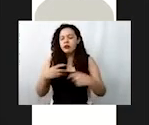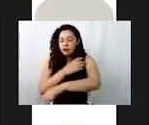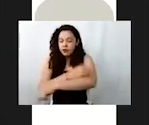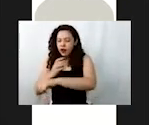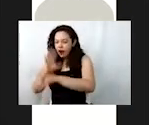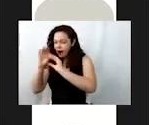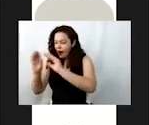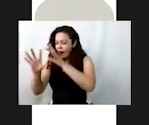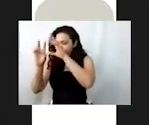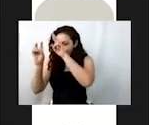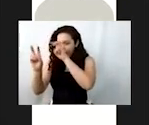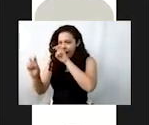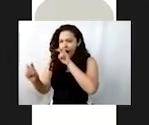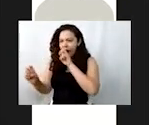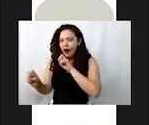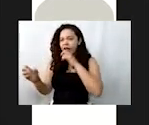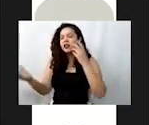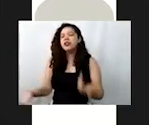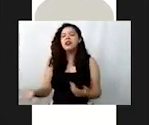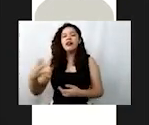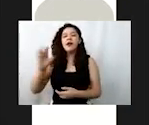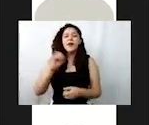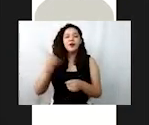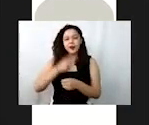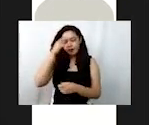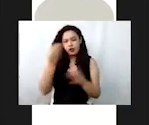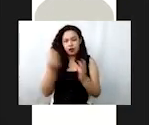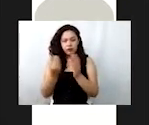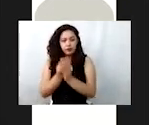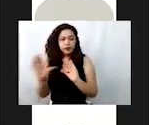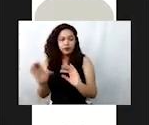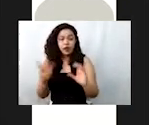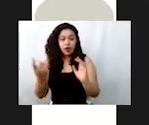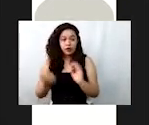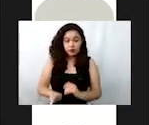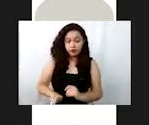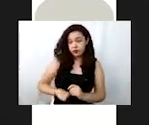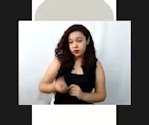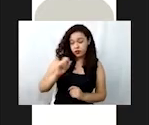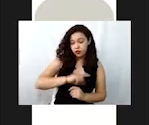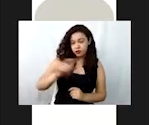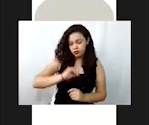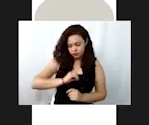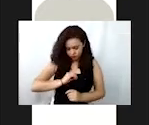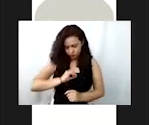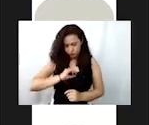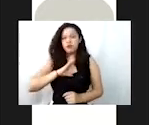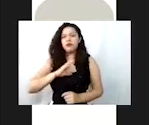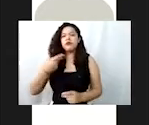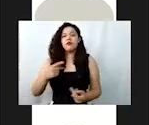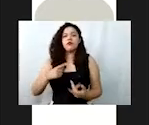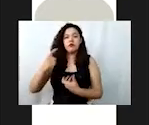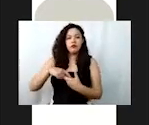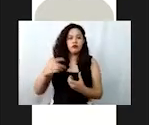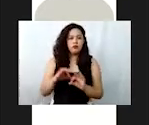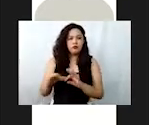también, buscamos oportunidades de capacitación y crecimiento profesional y personal para los colaboradores, como está